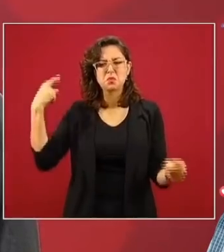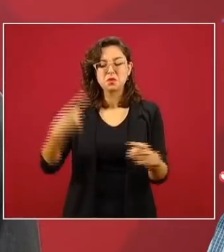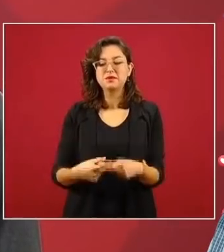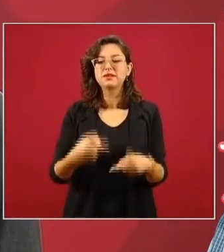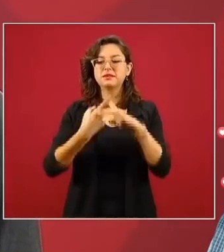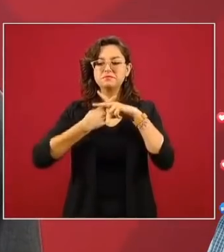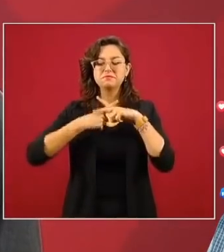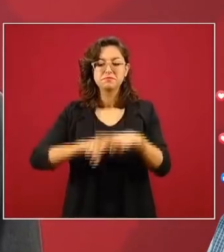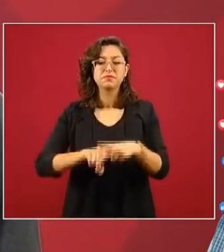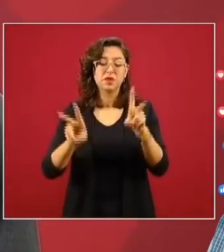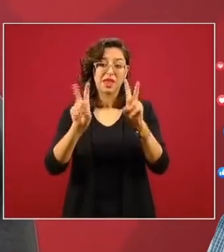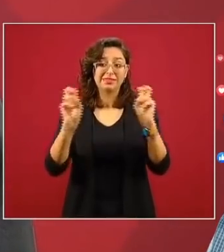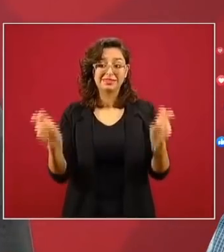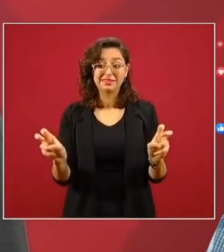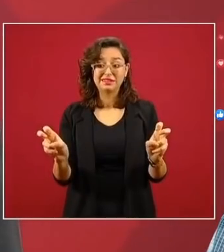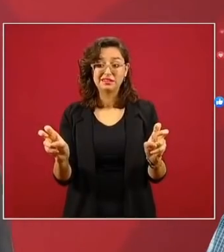empezaron a